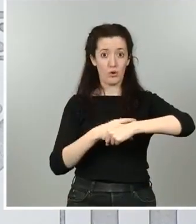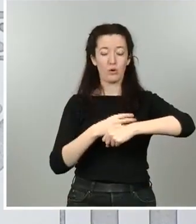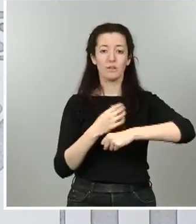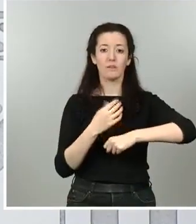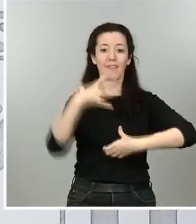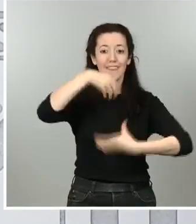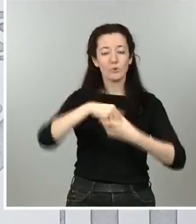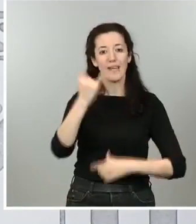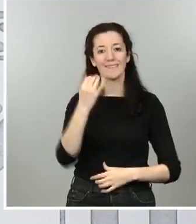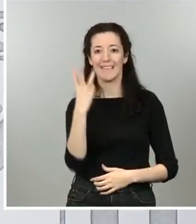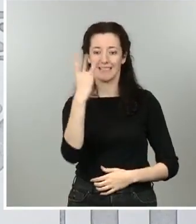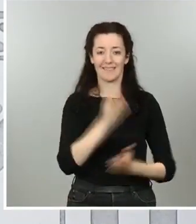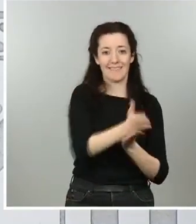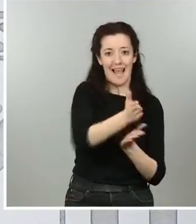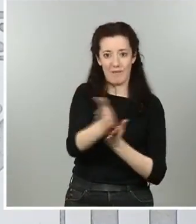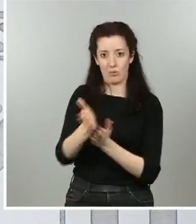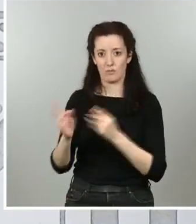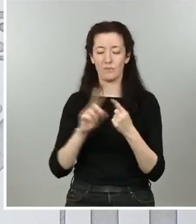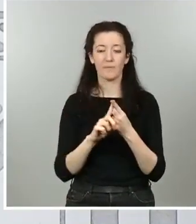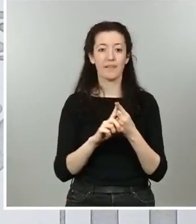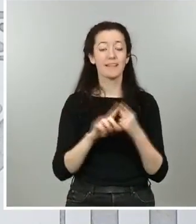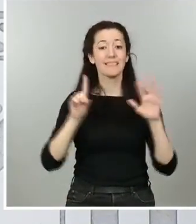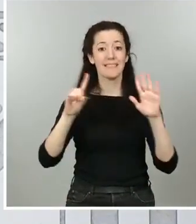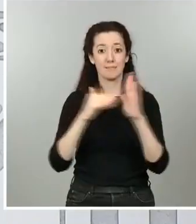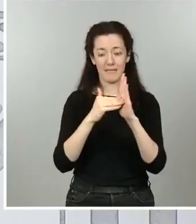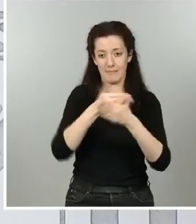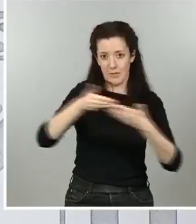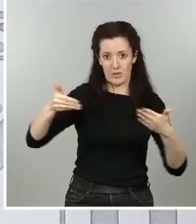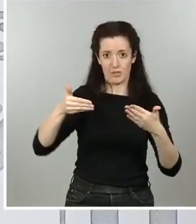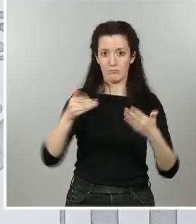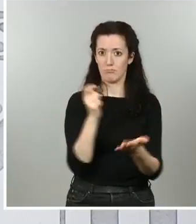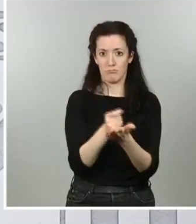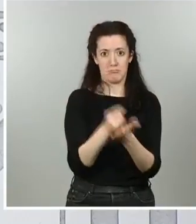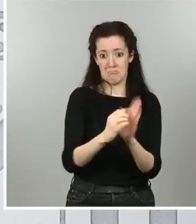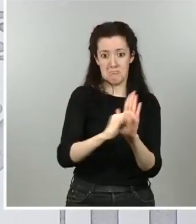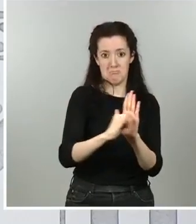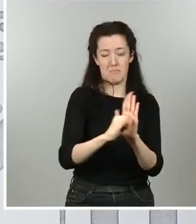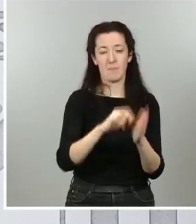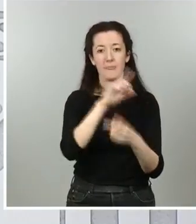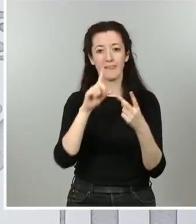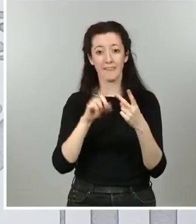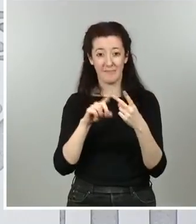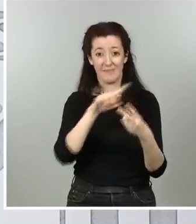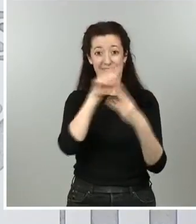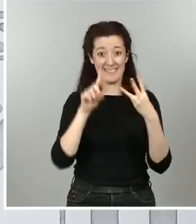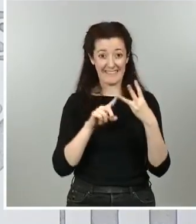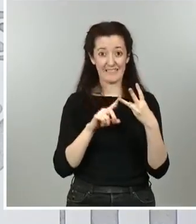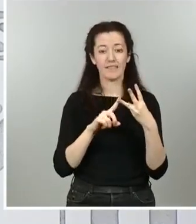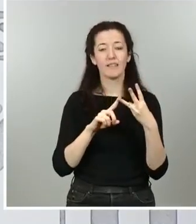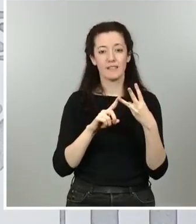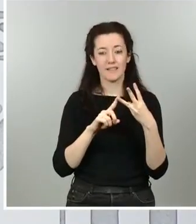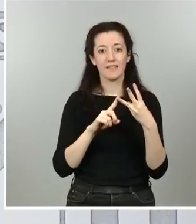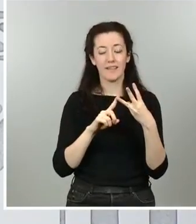Un primer tramo de 6.000 millones que se abonará en el corto plazo y otros 2 tramos que estarán disponibles en la segunda parte del